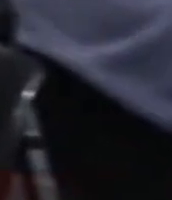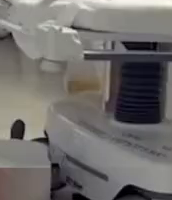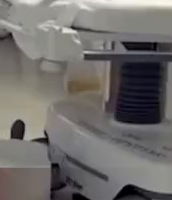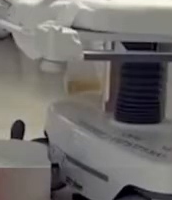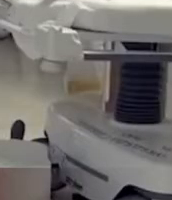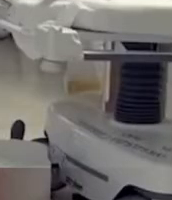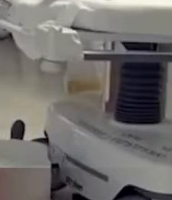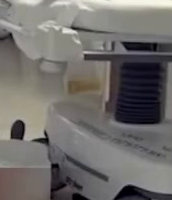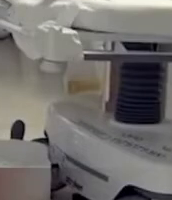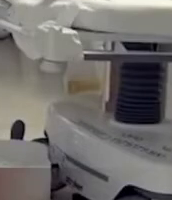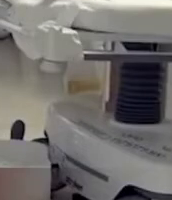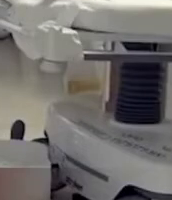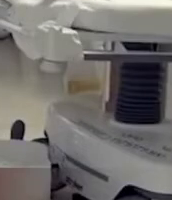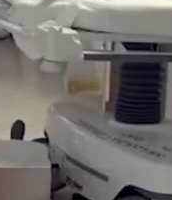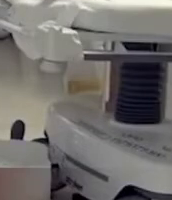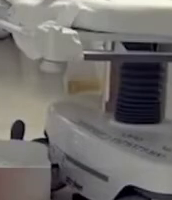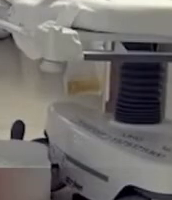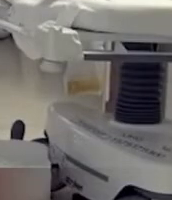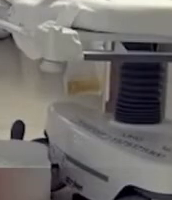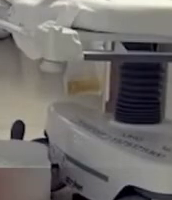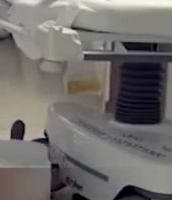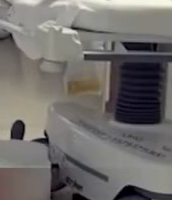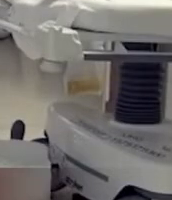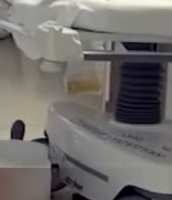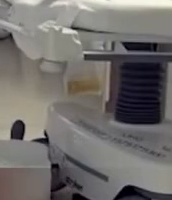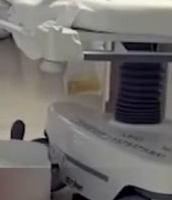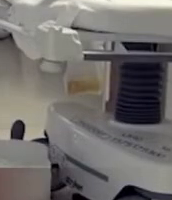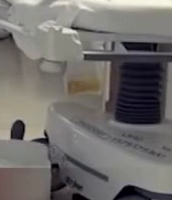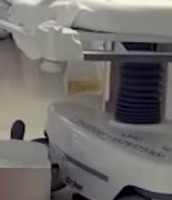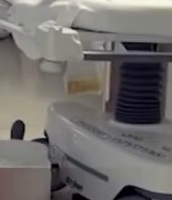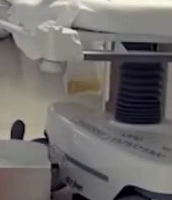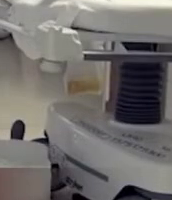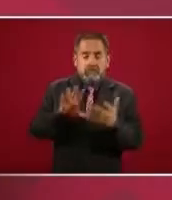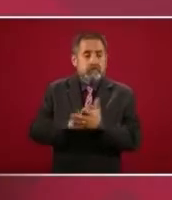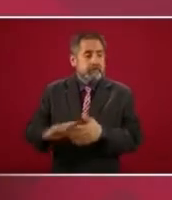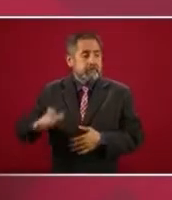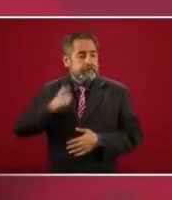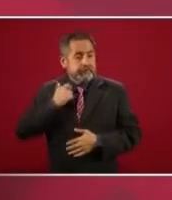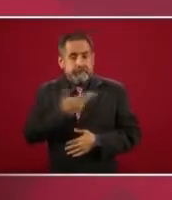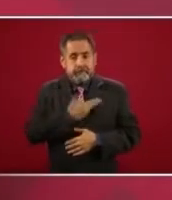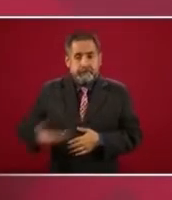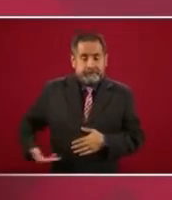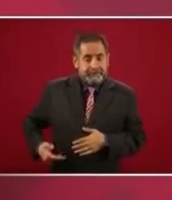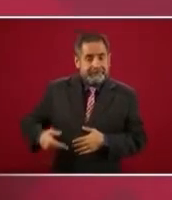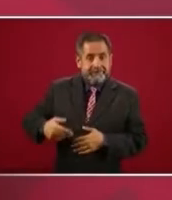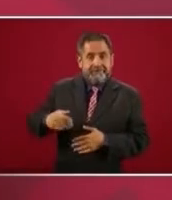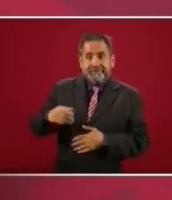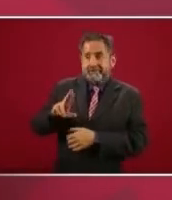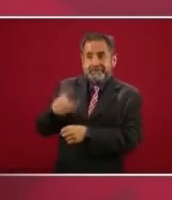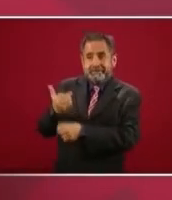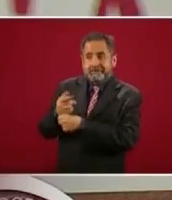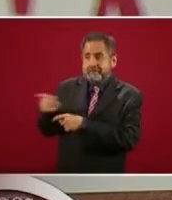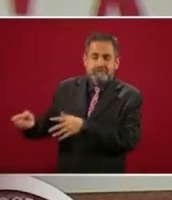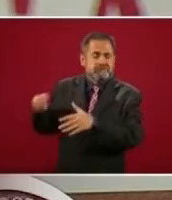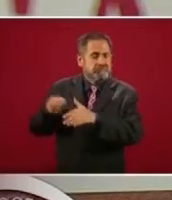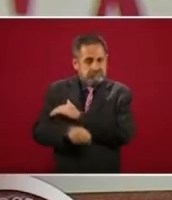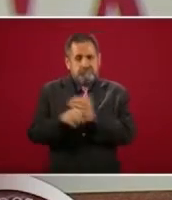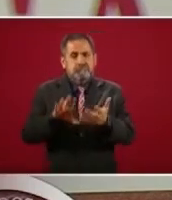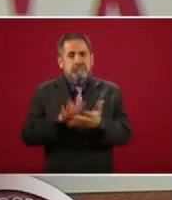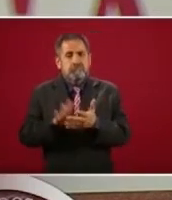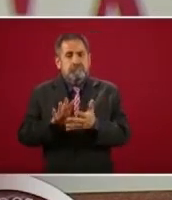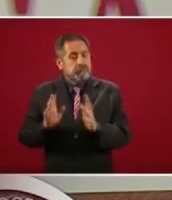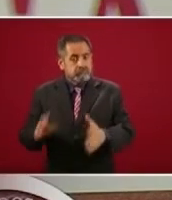de medicinas. Durante la conferencia matutina de este martes, el presidente Andrés Manuel López Obrador, el subsecretario de Salud también